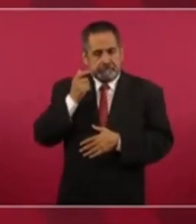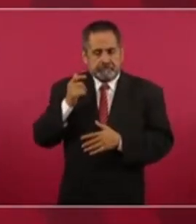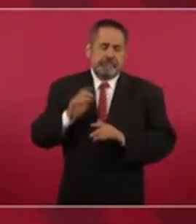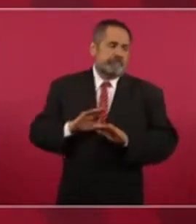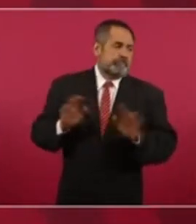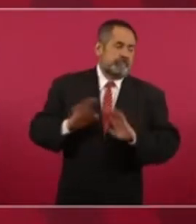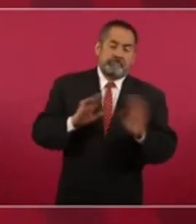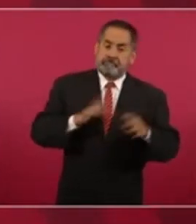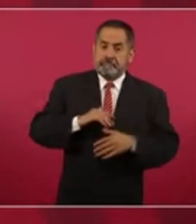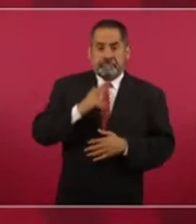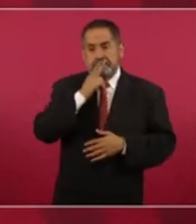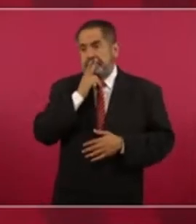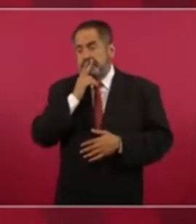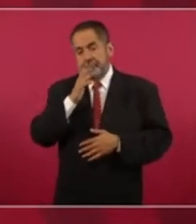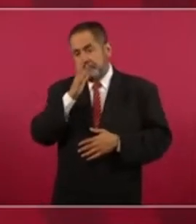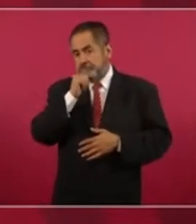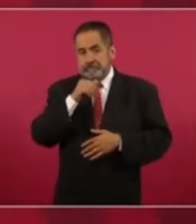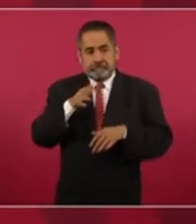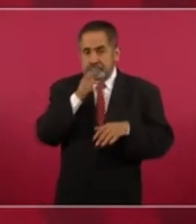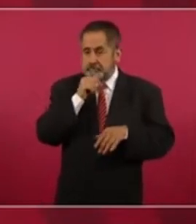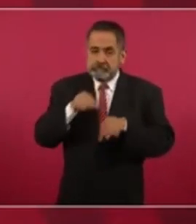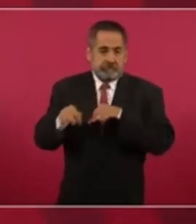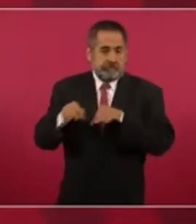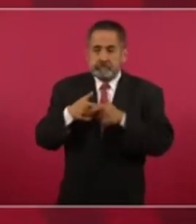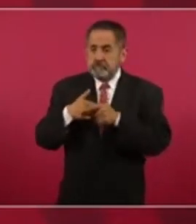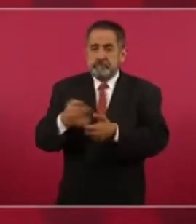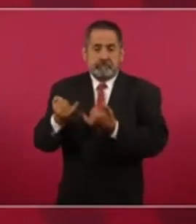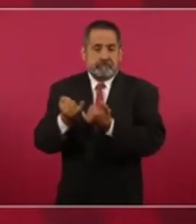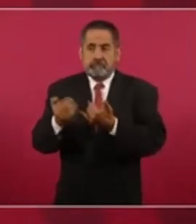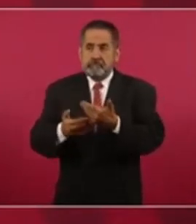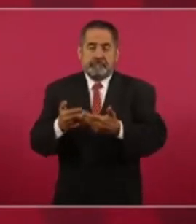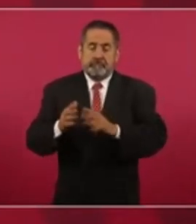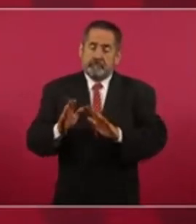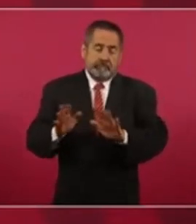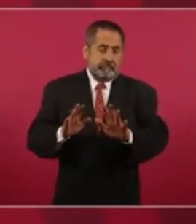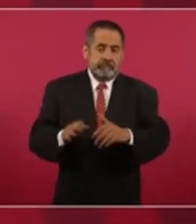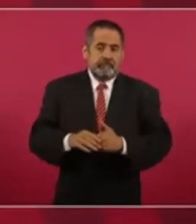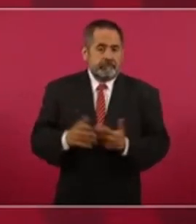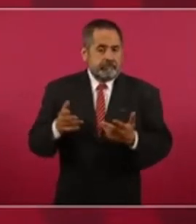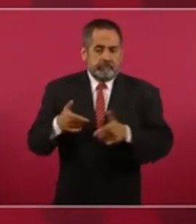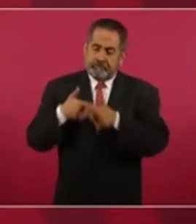no, en el caso de Pemex.